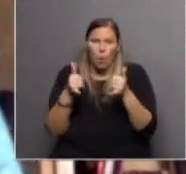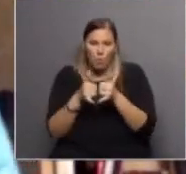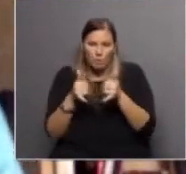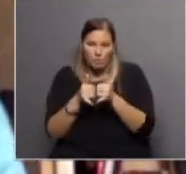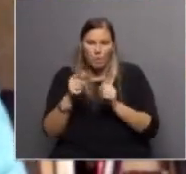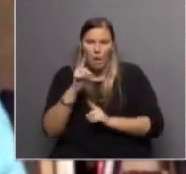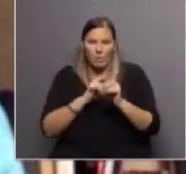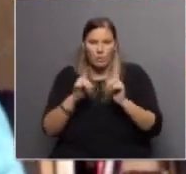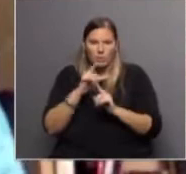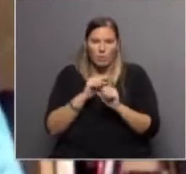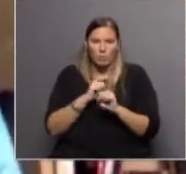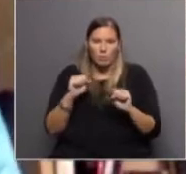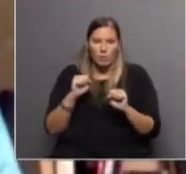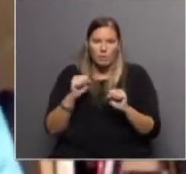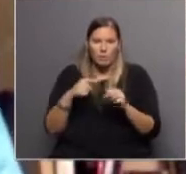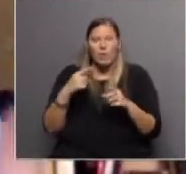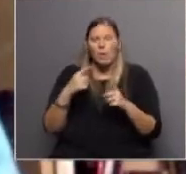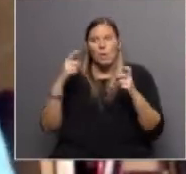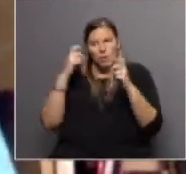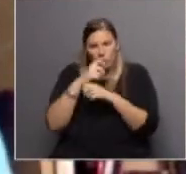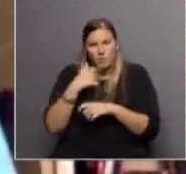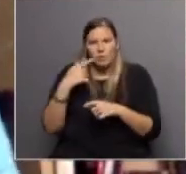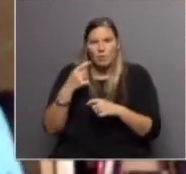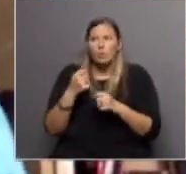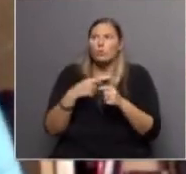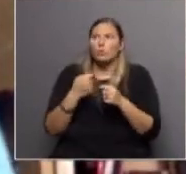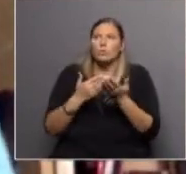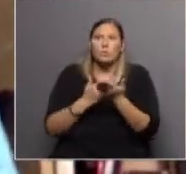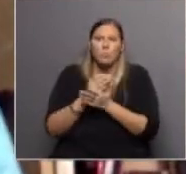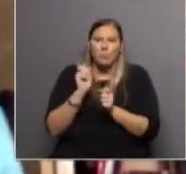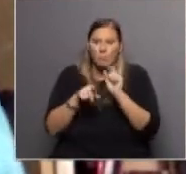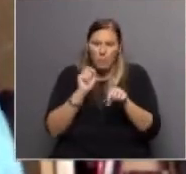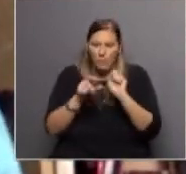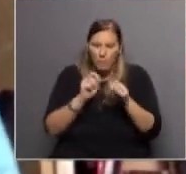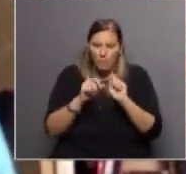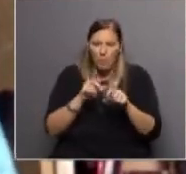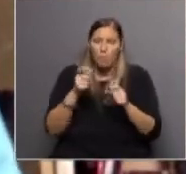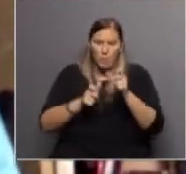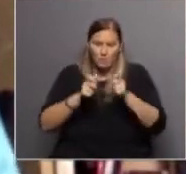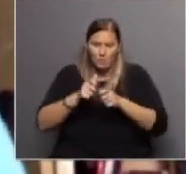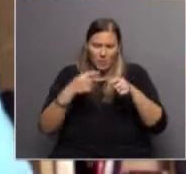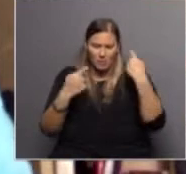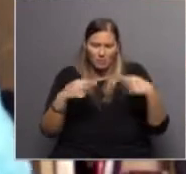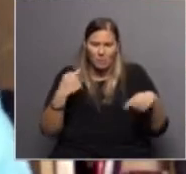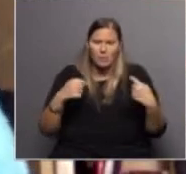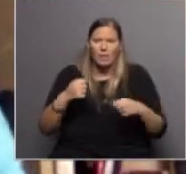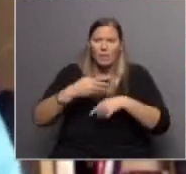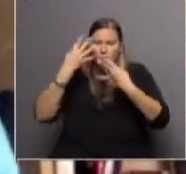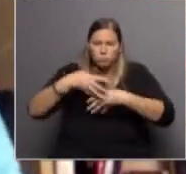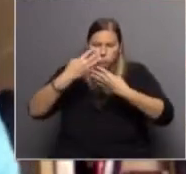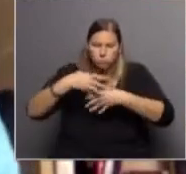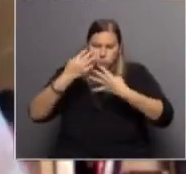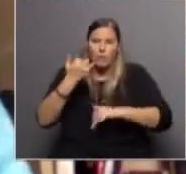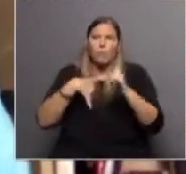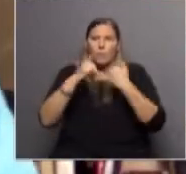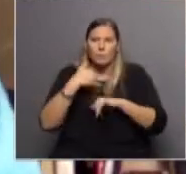que a veces puede llegar a ser súper intenso también, porque es un grupo de WhatsApp donde somos muchísimas personas, entonces aparecen noticias, comentarios